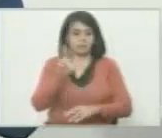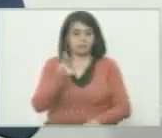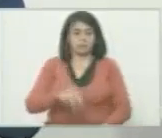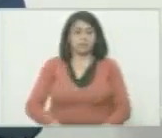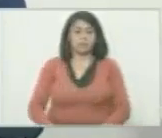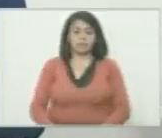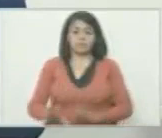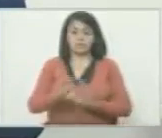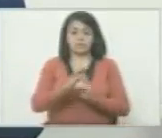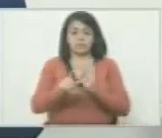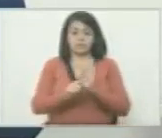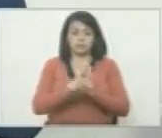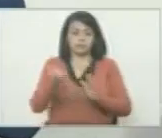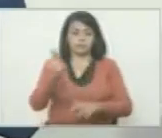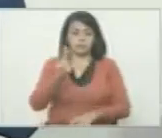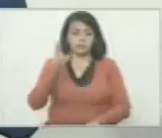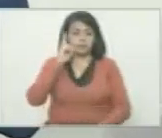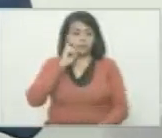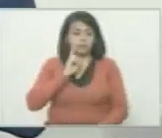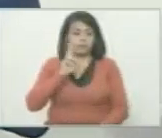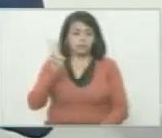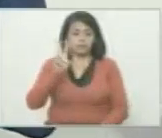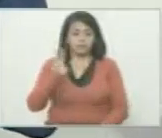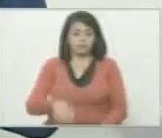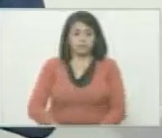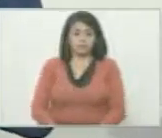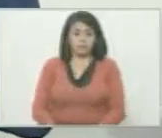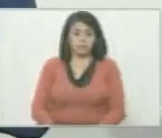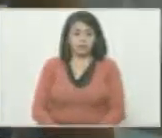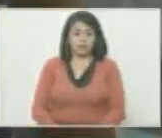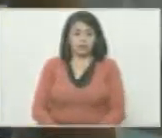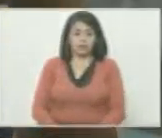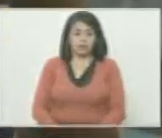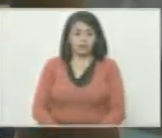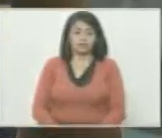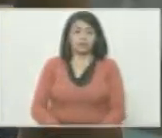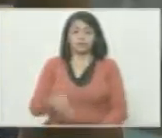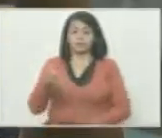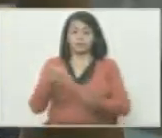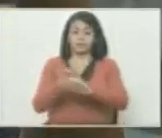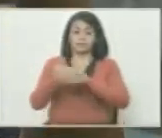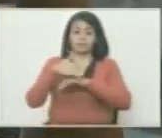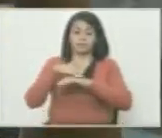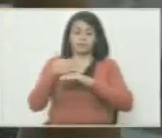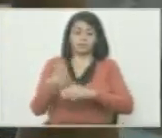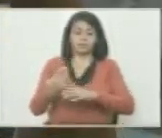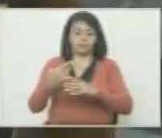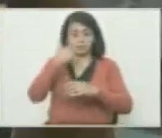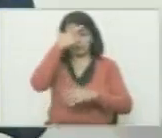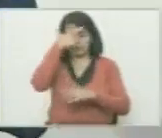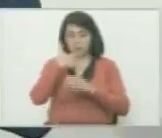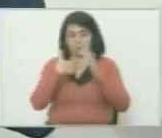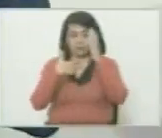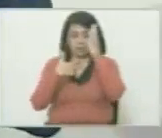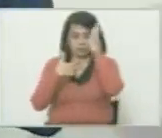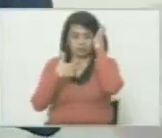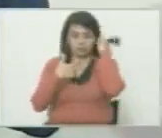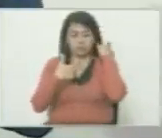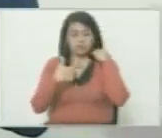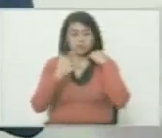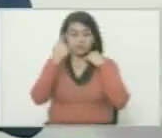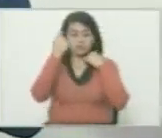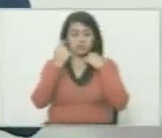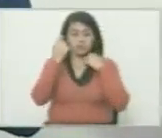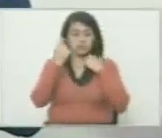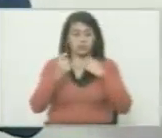y la Constitución de la República Bolivariana de Venezuela en lo concerniente a su condición de diputada